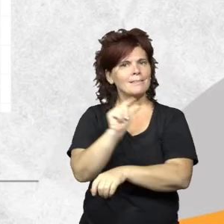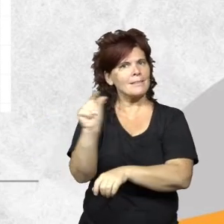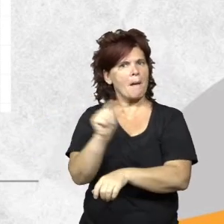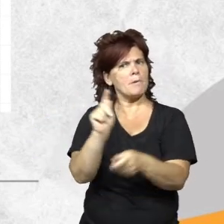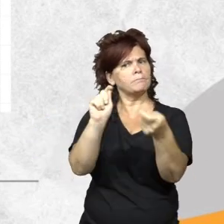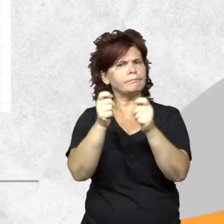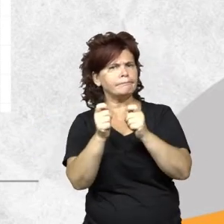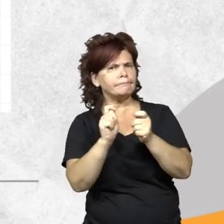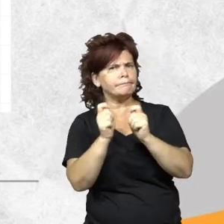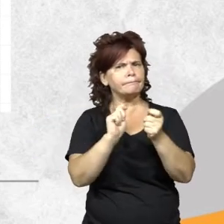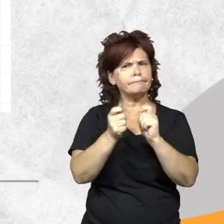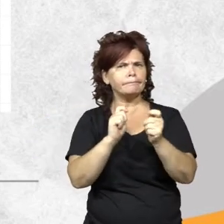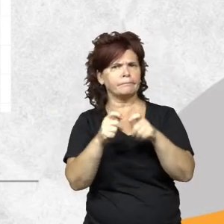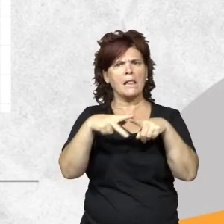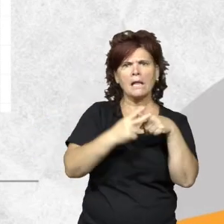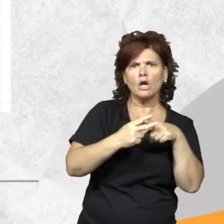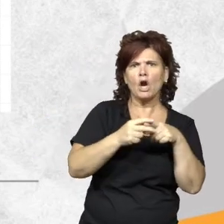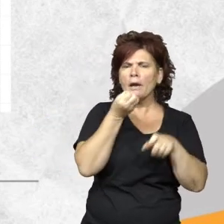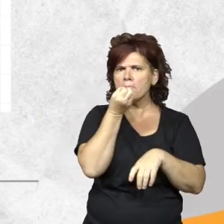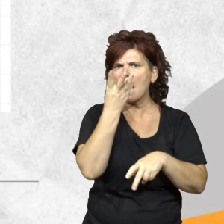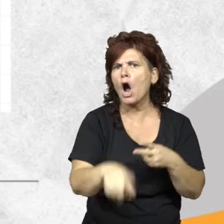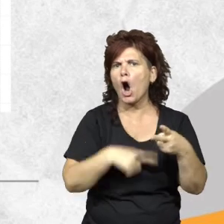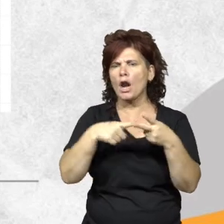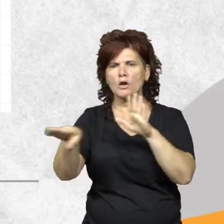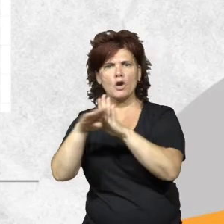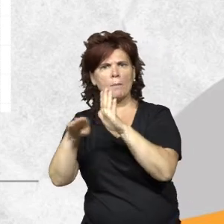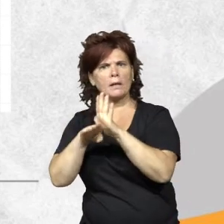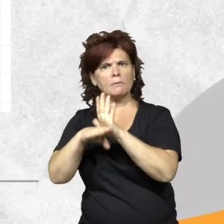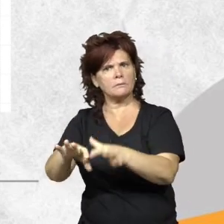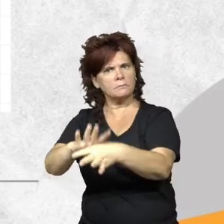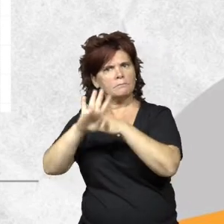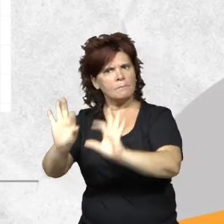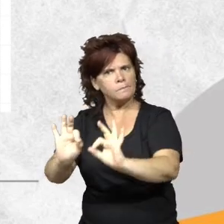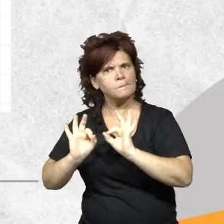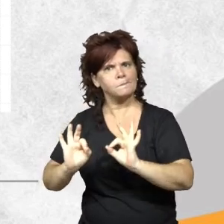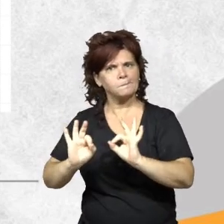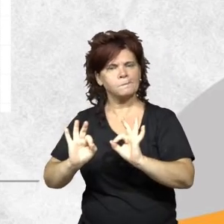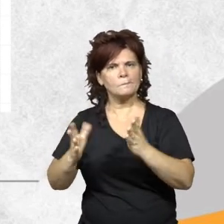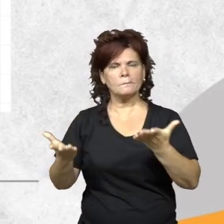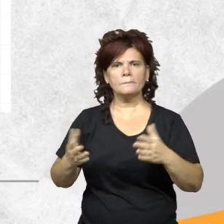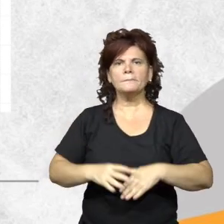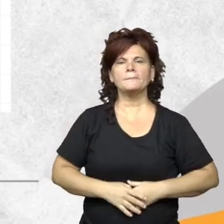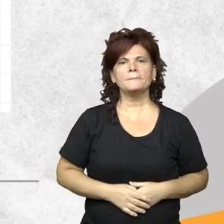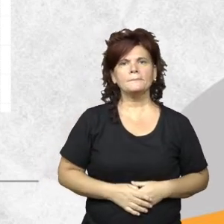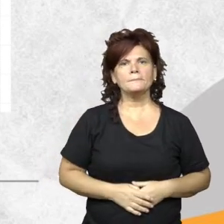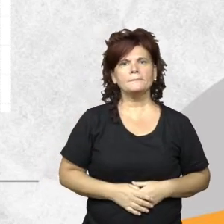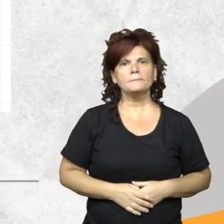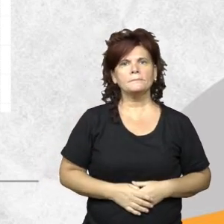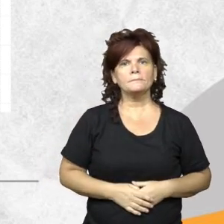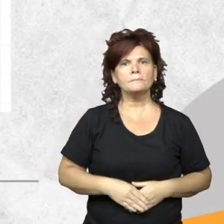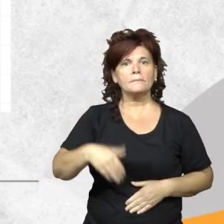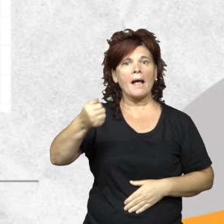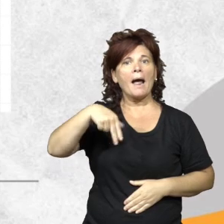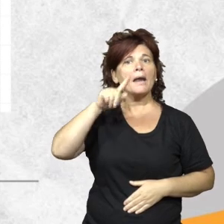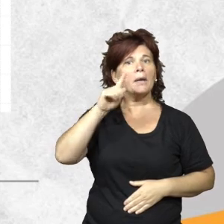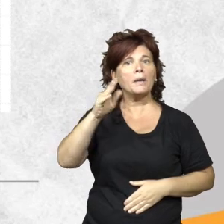el tiempo a la mejor tecnología posible, a la normativa más estricta que se vaya promulgando en el tiempo. El mismo Aníbal Falvo